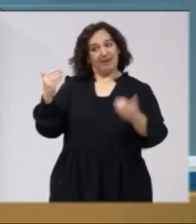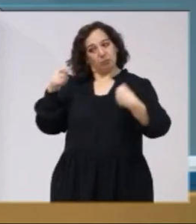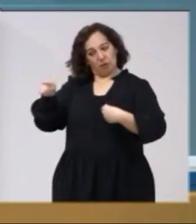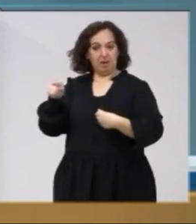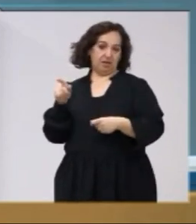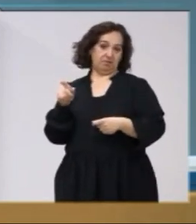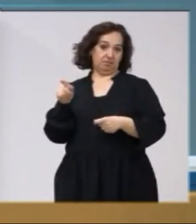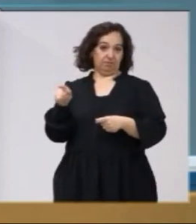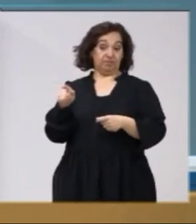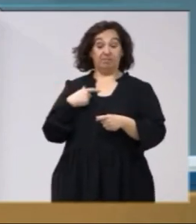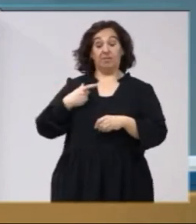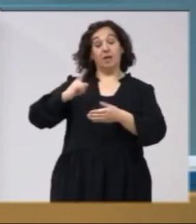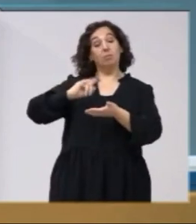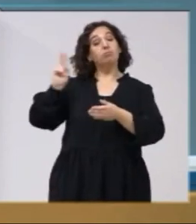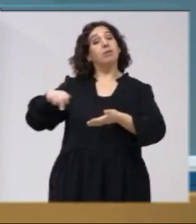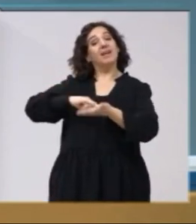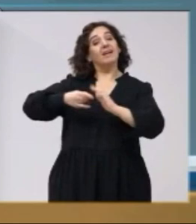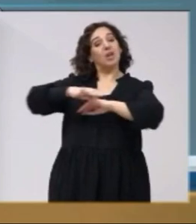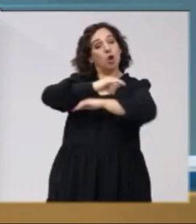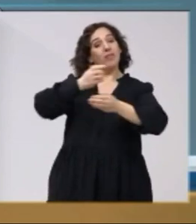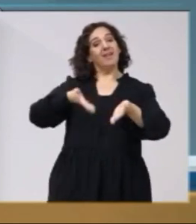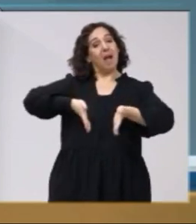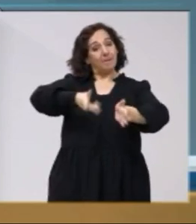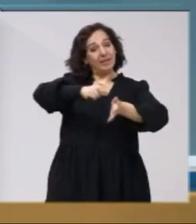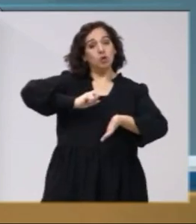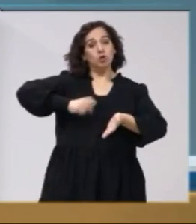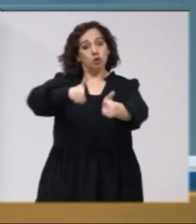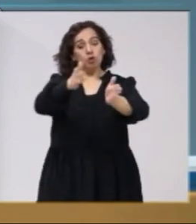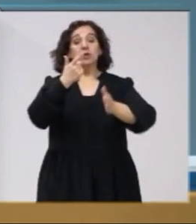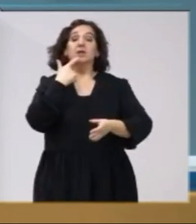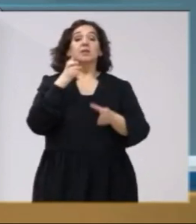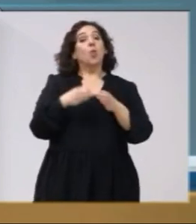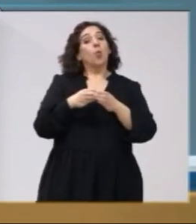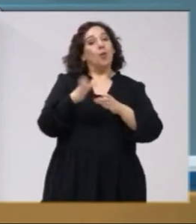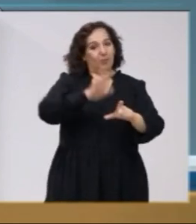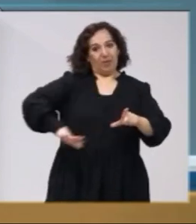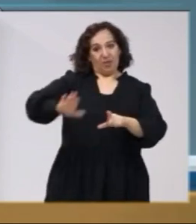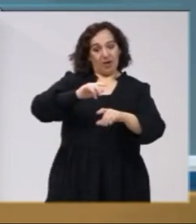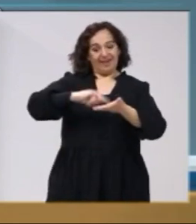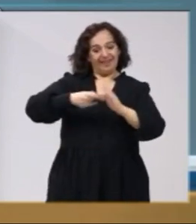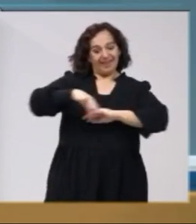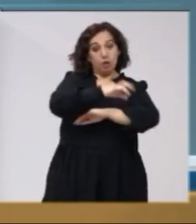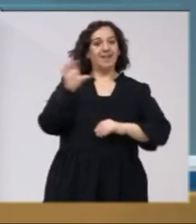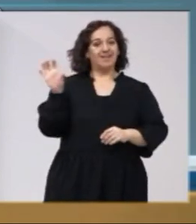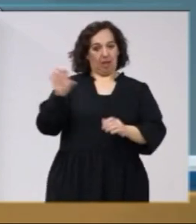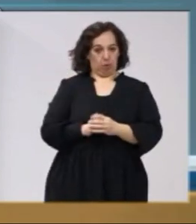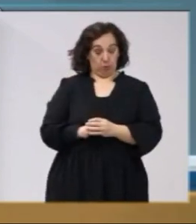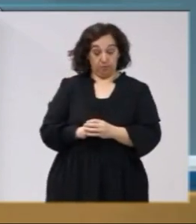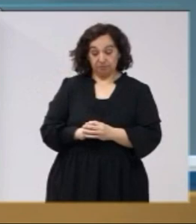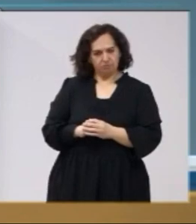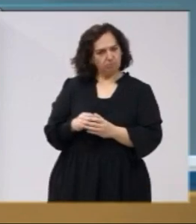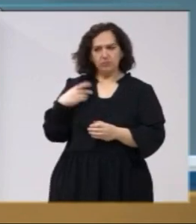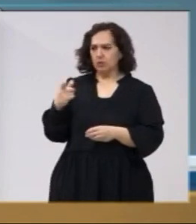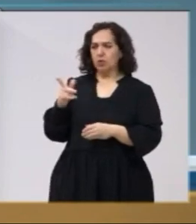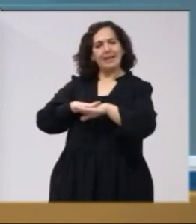ingeniero de caminos del Cuerpo Nacional de Ingenieros, es decir, del Estado, Yo le fiché del Estado